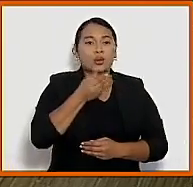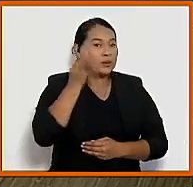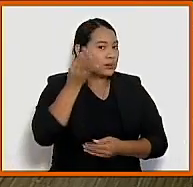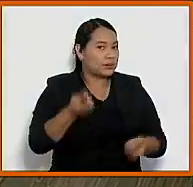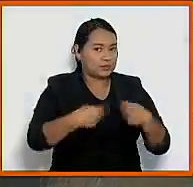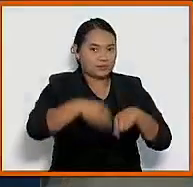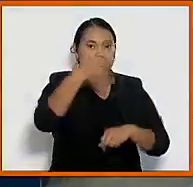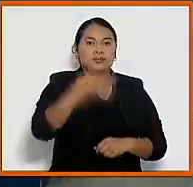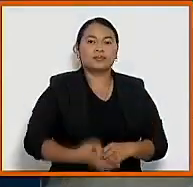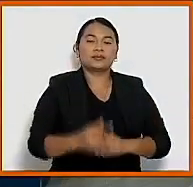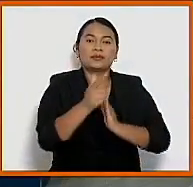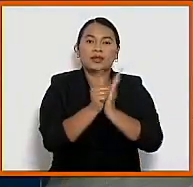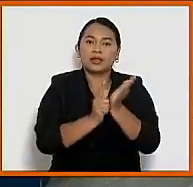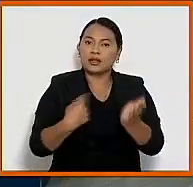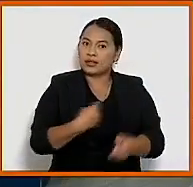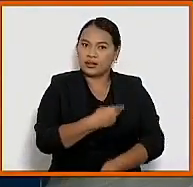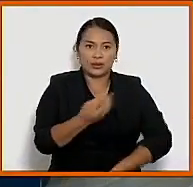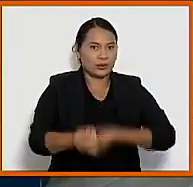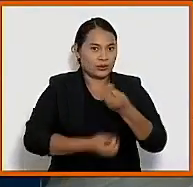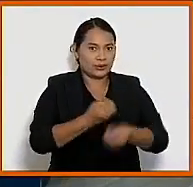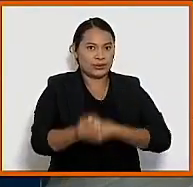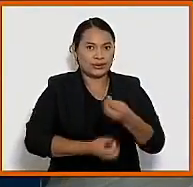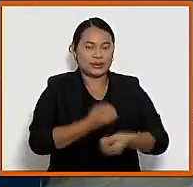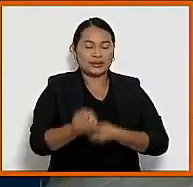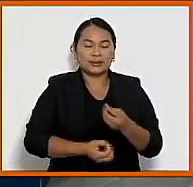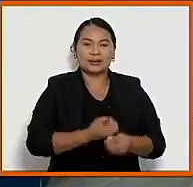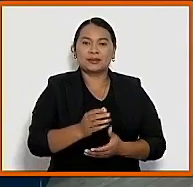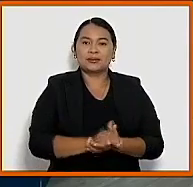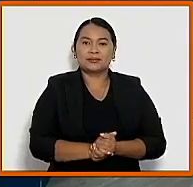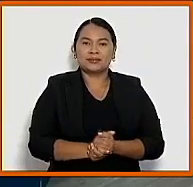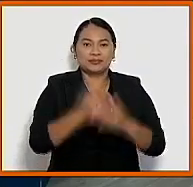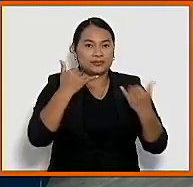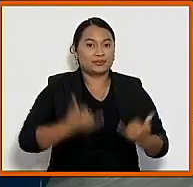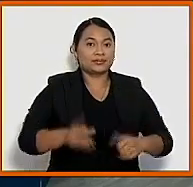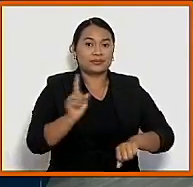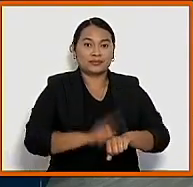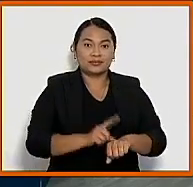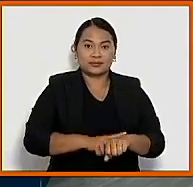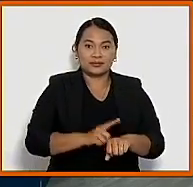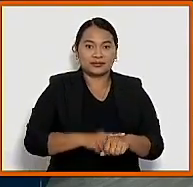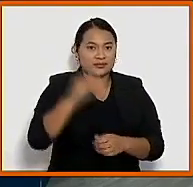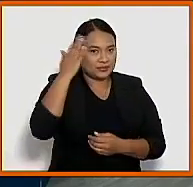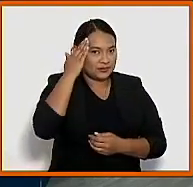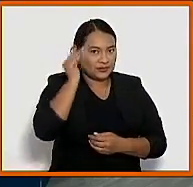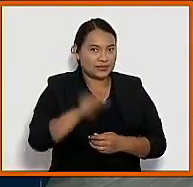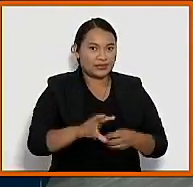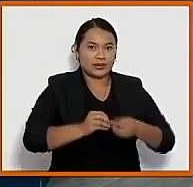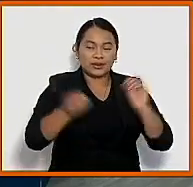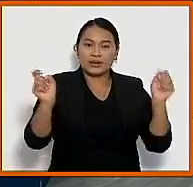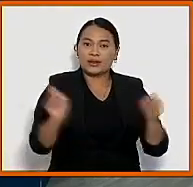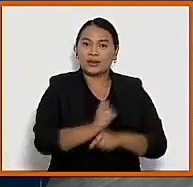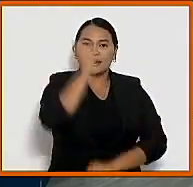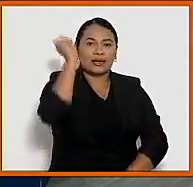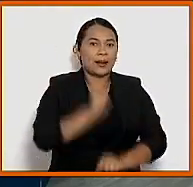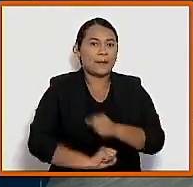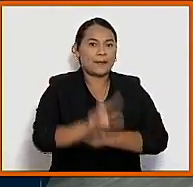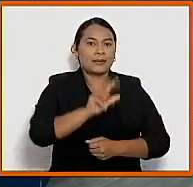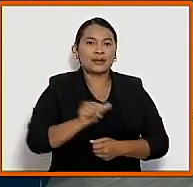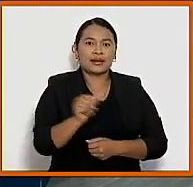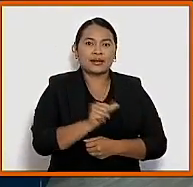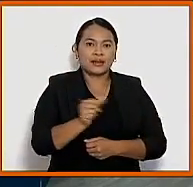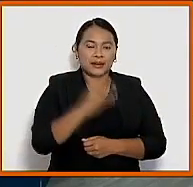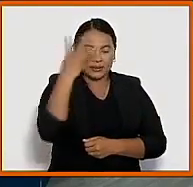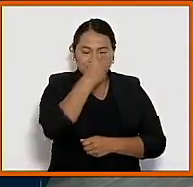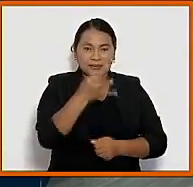quienes están para dar fe y legalidad de cada uno de nuestros sorteos. Ahora sí, vamos a conocer los tres números ganadores para Pega 3 en